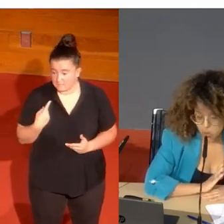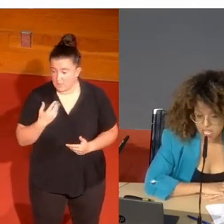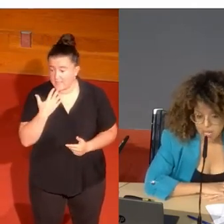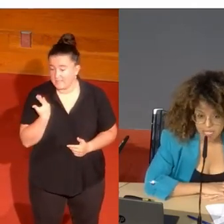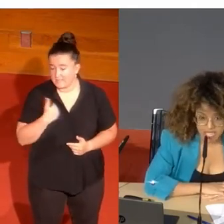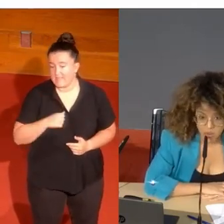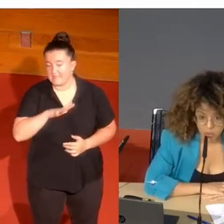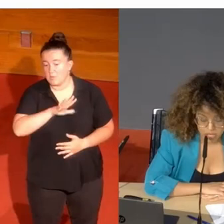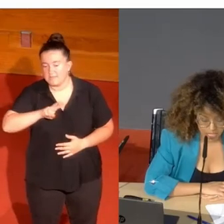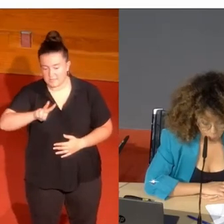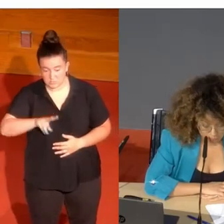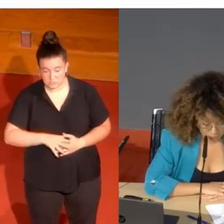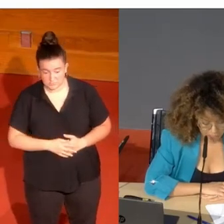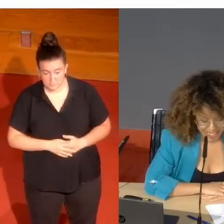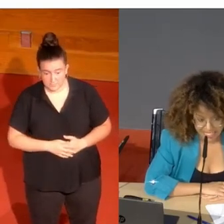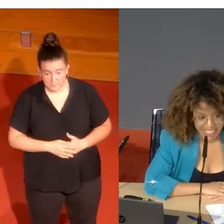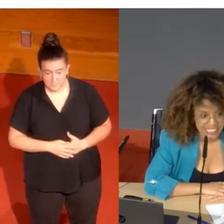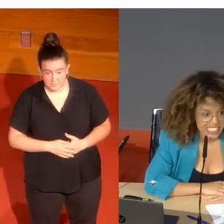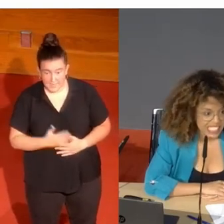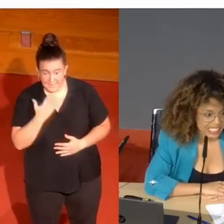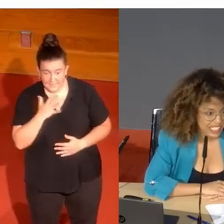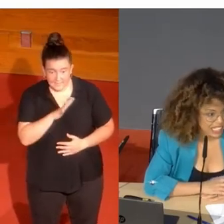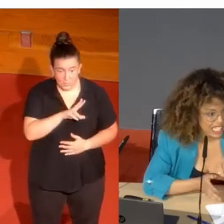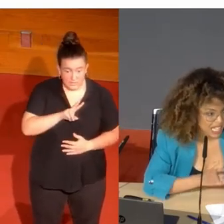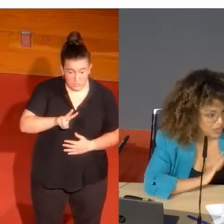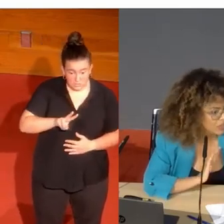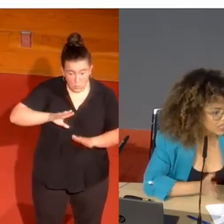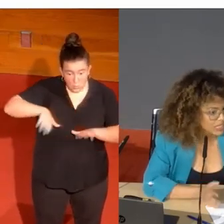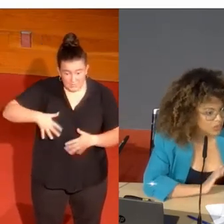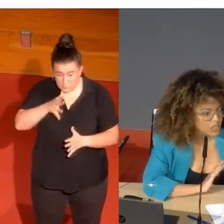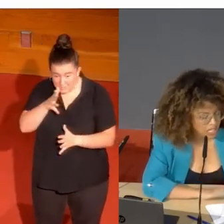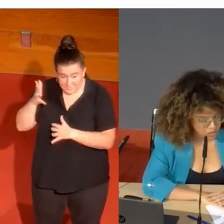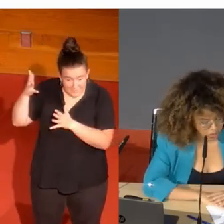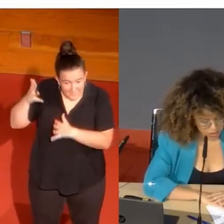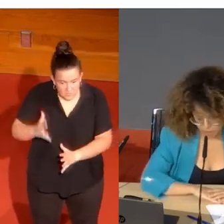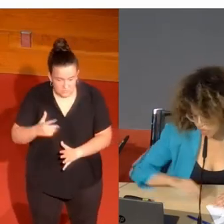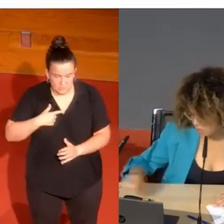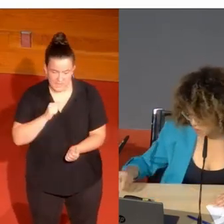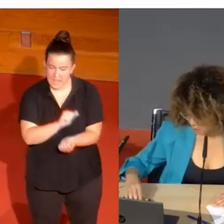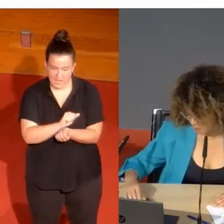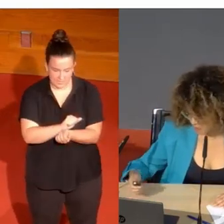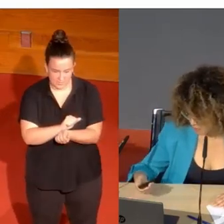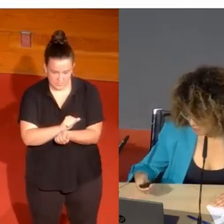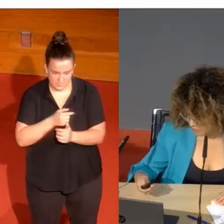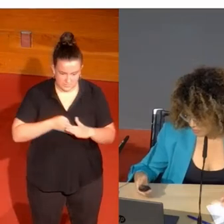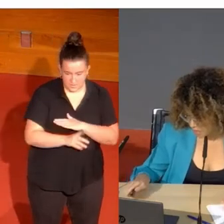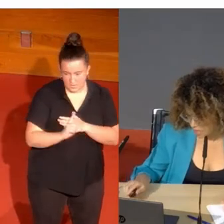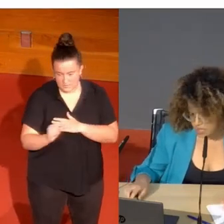la de los cuales ha pasado pues la última década entre rejas ha ido entrando y saliendo de